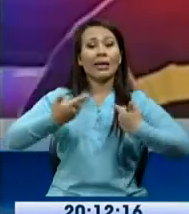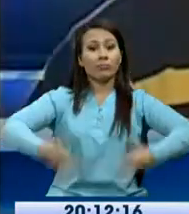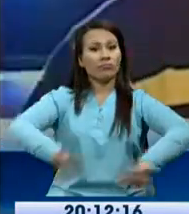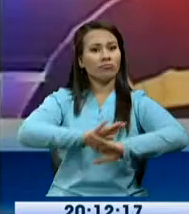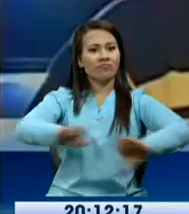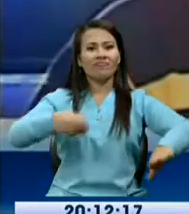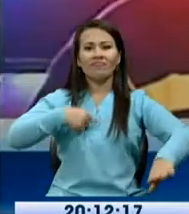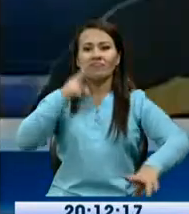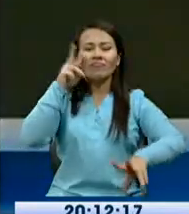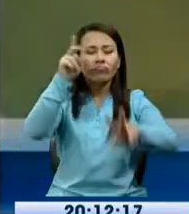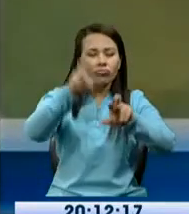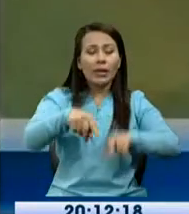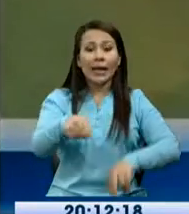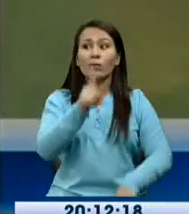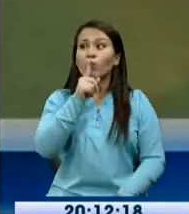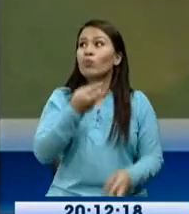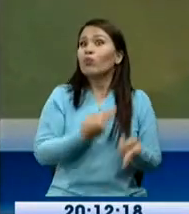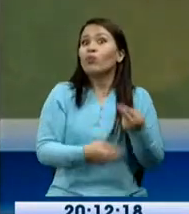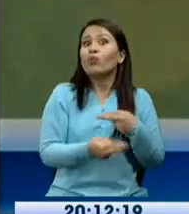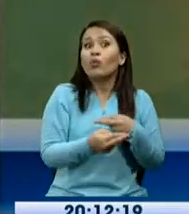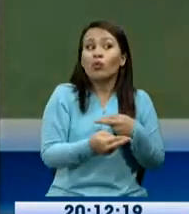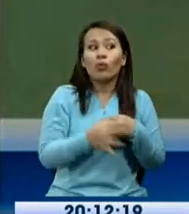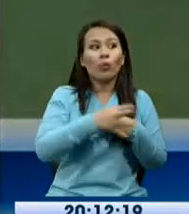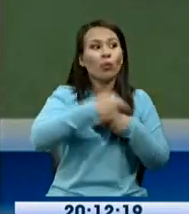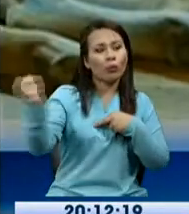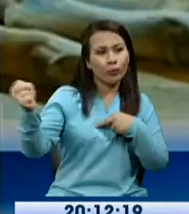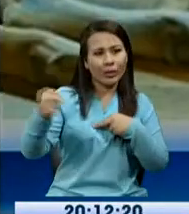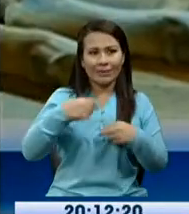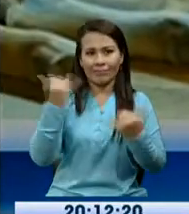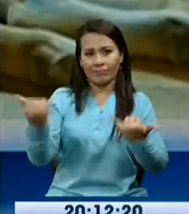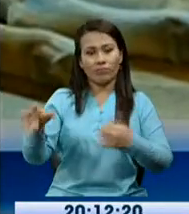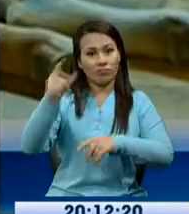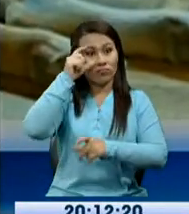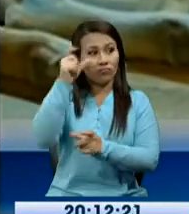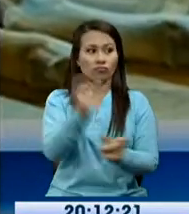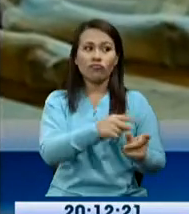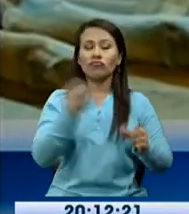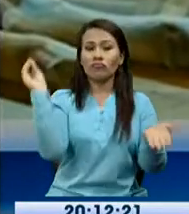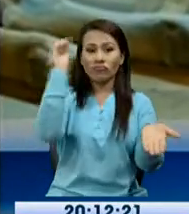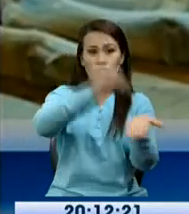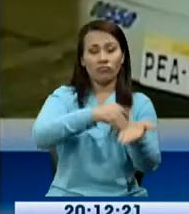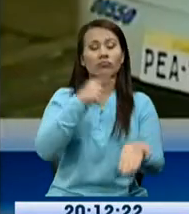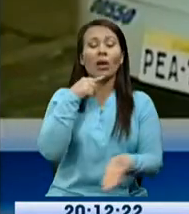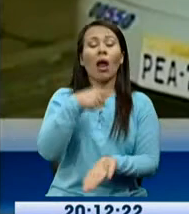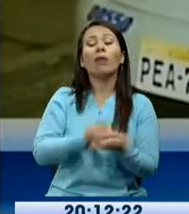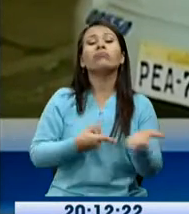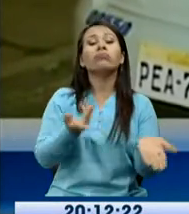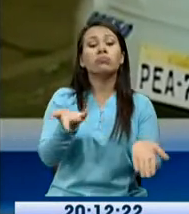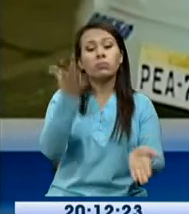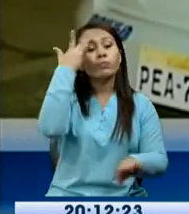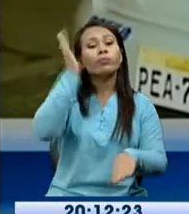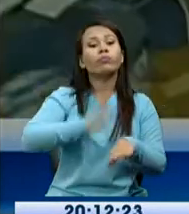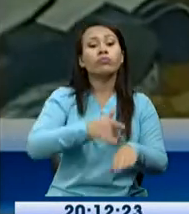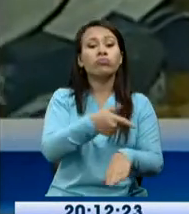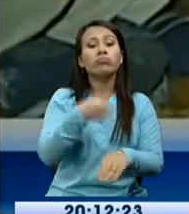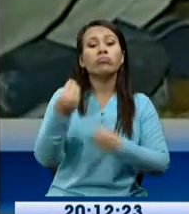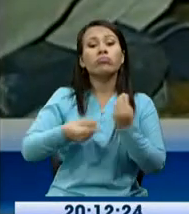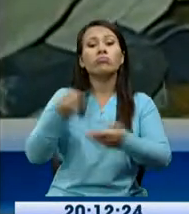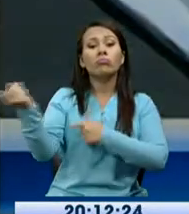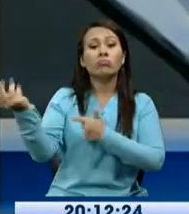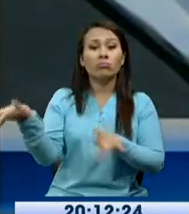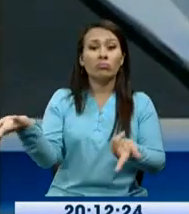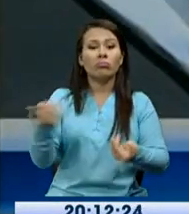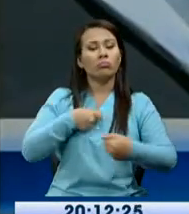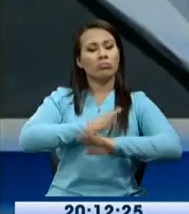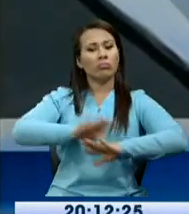estaban prestos a comercializar. Los retenidos fueron trasladados a la unidad de flagrancia para que rindan sus versiones ante un juez competente que